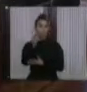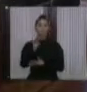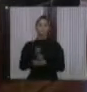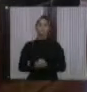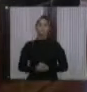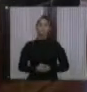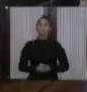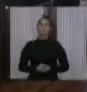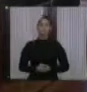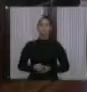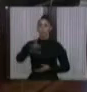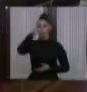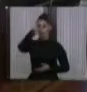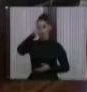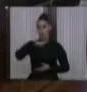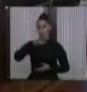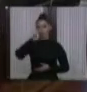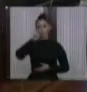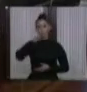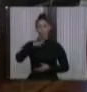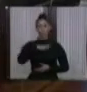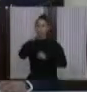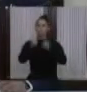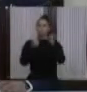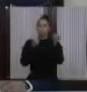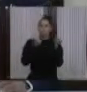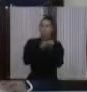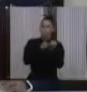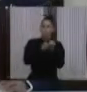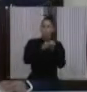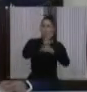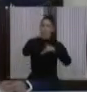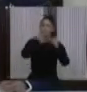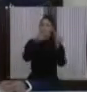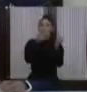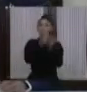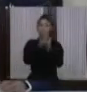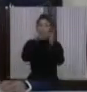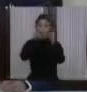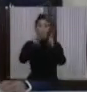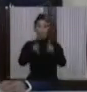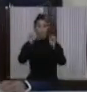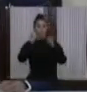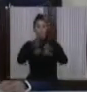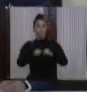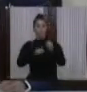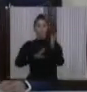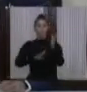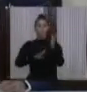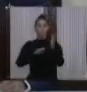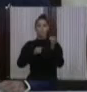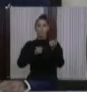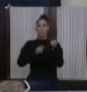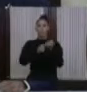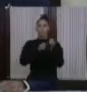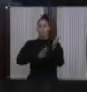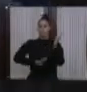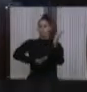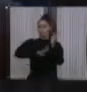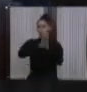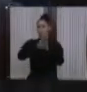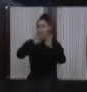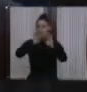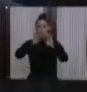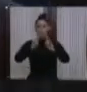porque yo entiendo que esta decisión que es una decisión apresurada es una decisión que